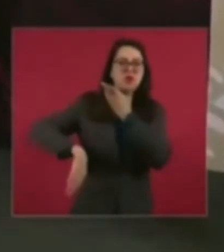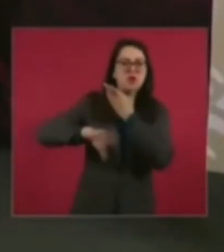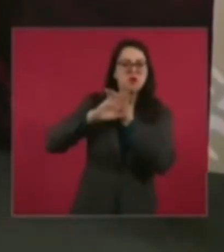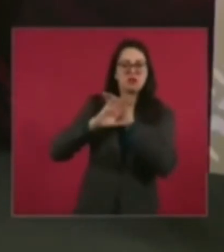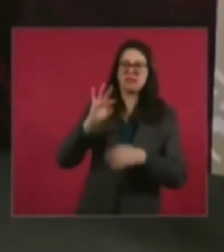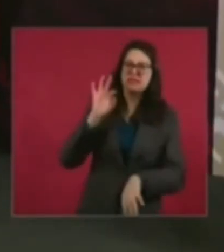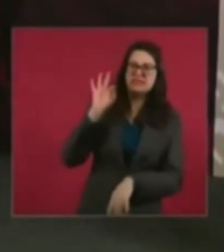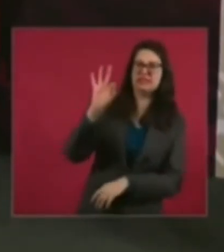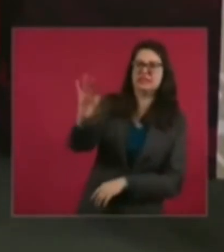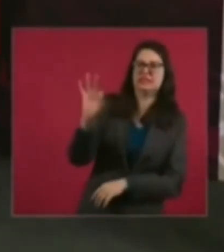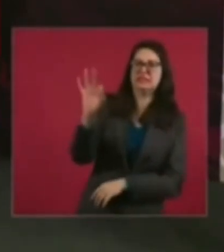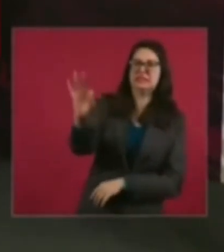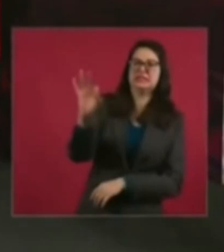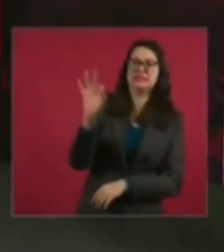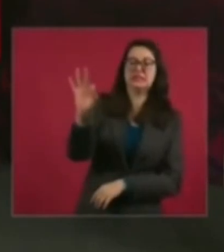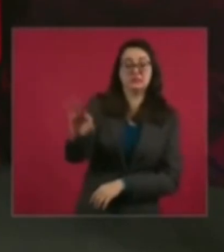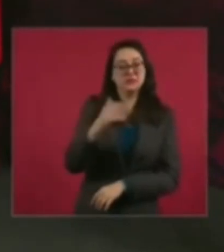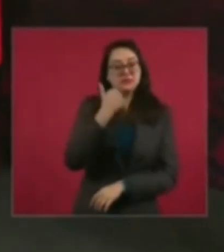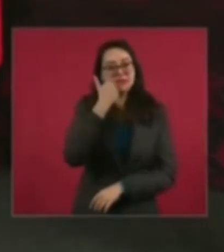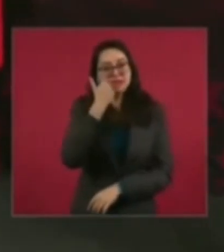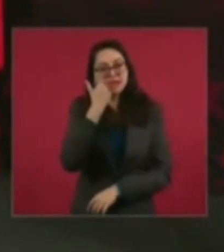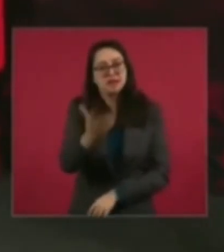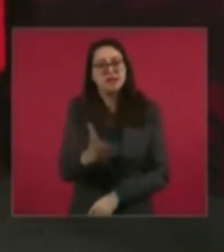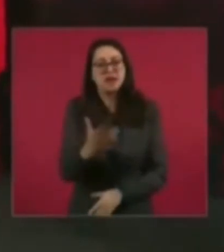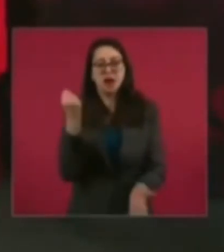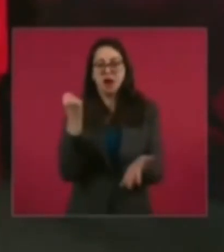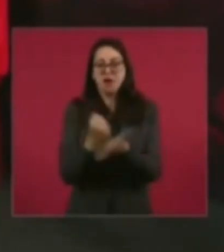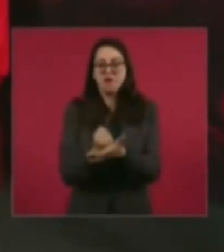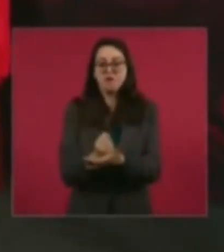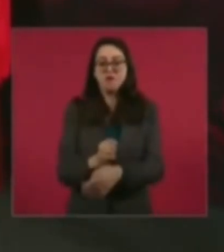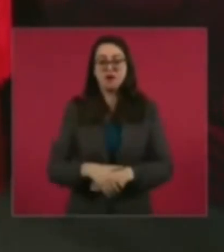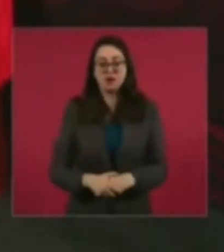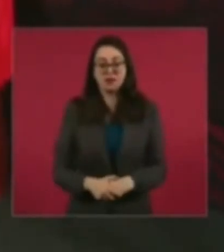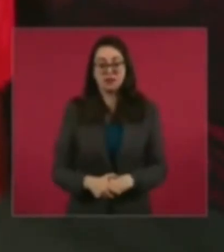este periodista premiado,